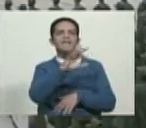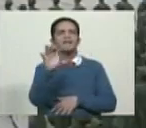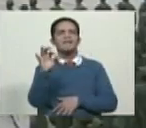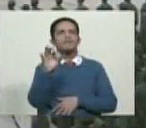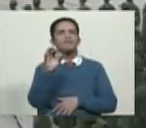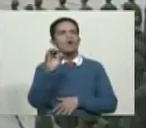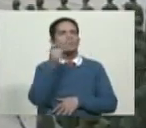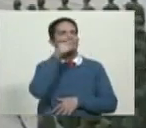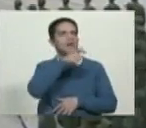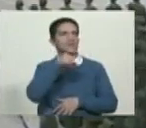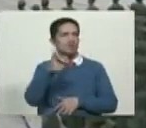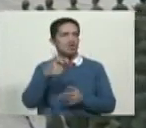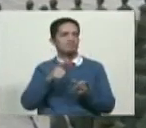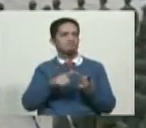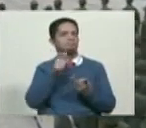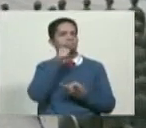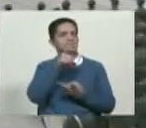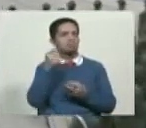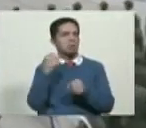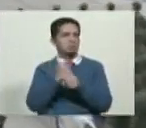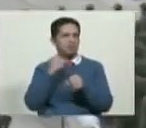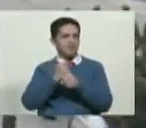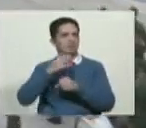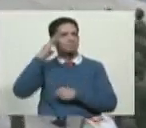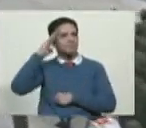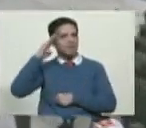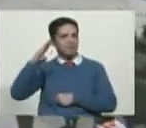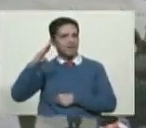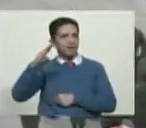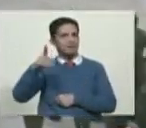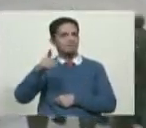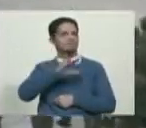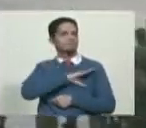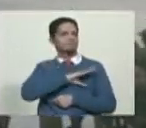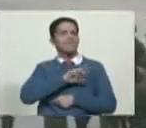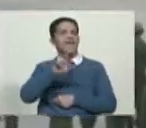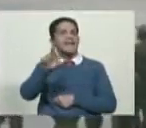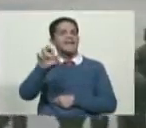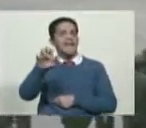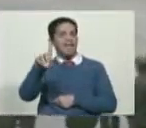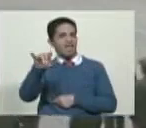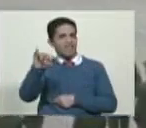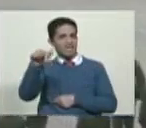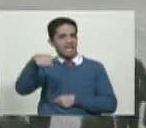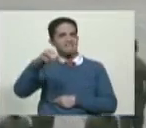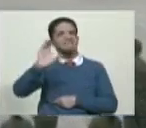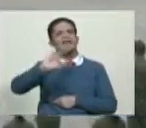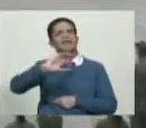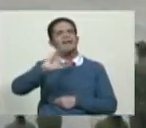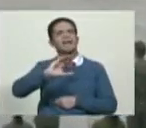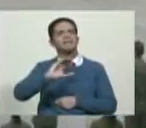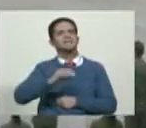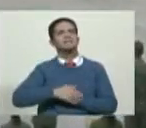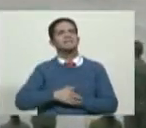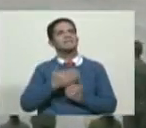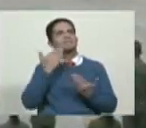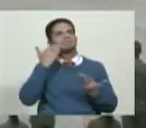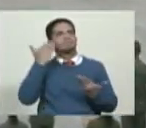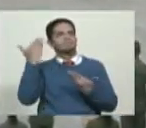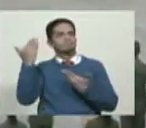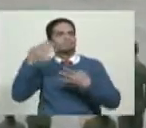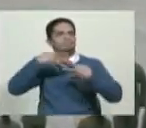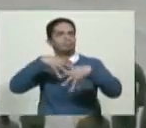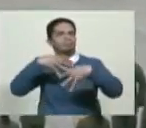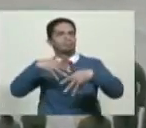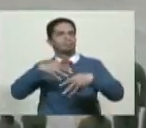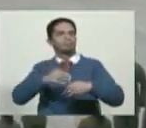Bolivariana, personal militar acantonado de la Red y Capital, en este batallón de infantería general en